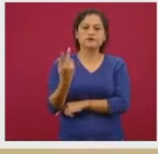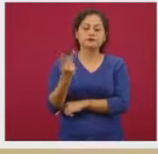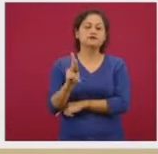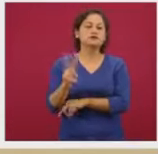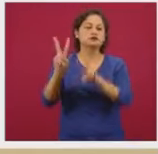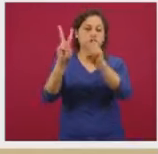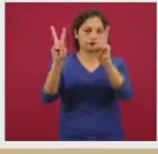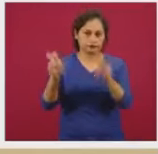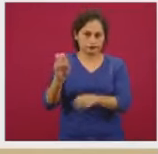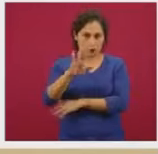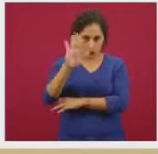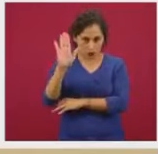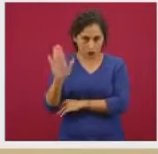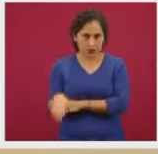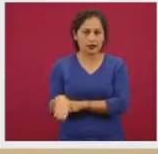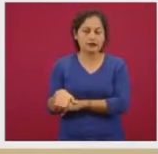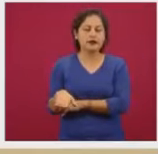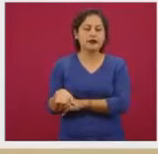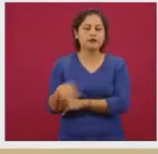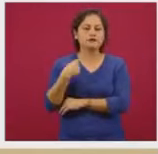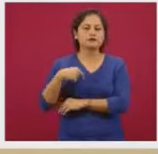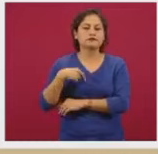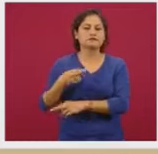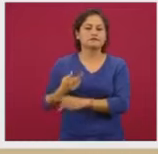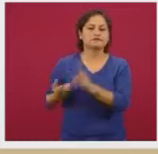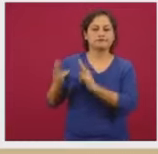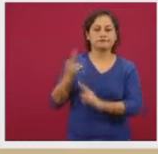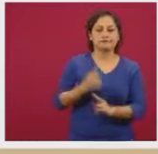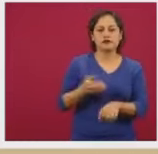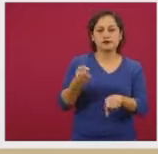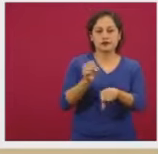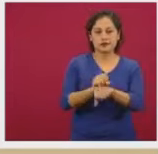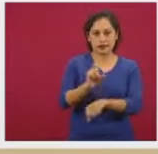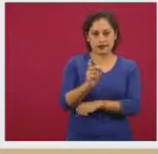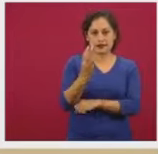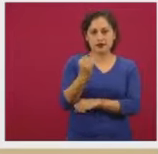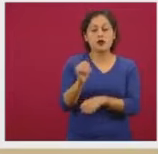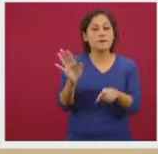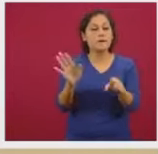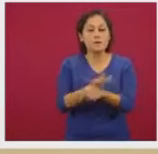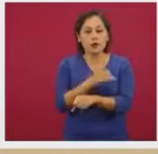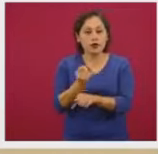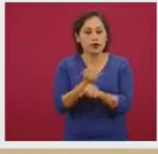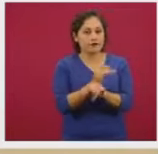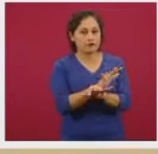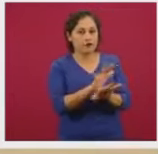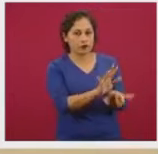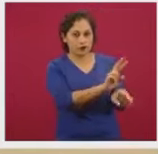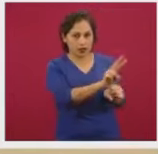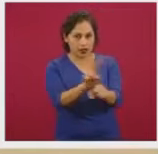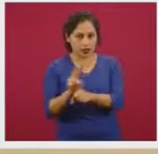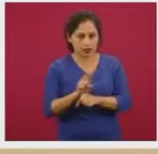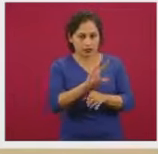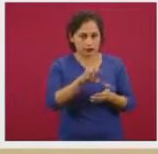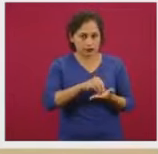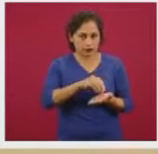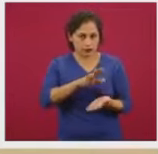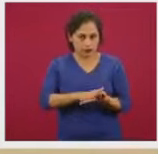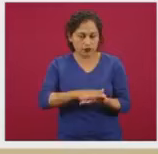mortalidad tuvimos que irnos un poco más atrás a la semana 39, porque también todo el registro que tiene las defunciones, desde el registro